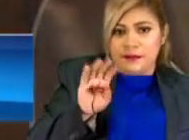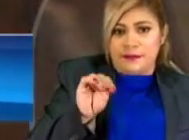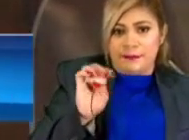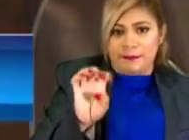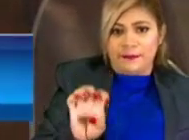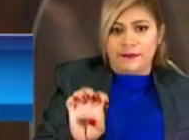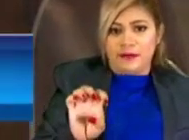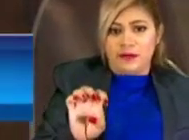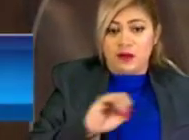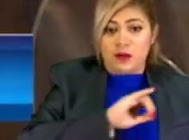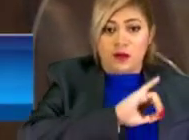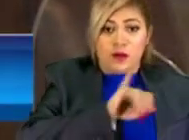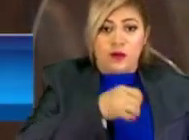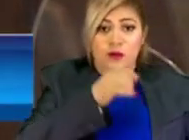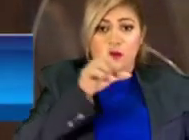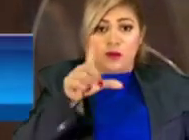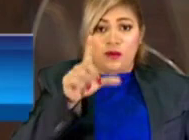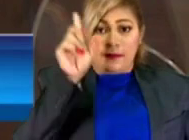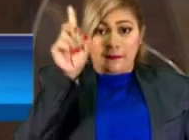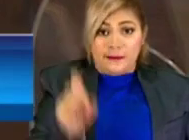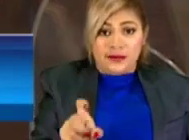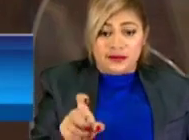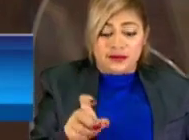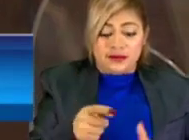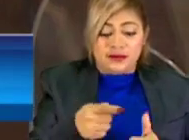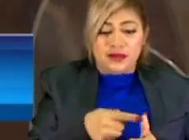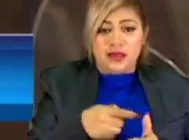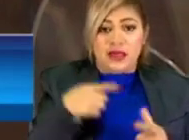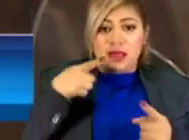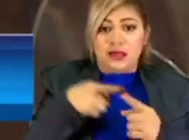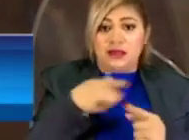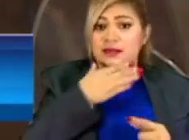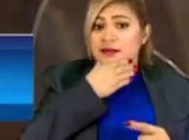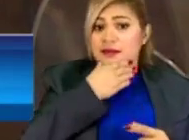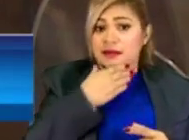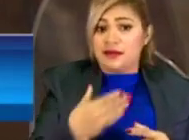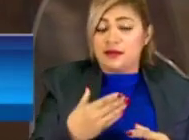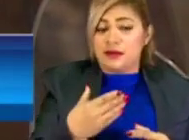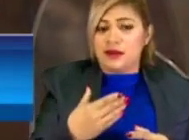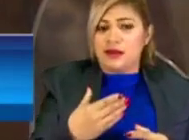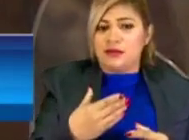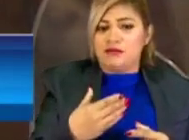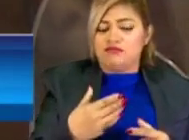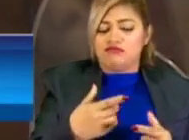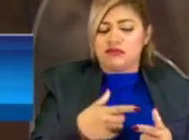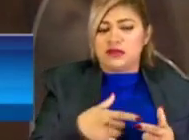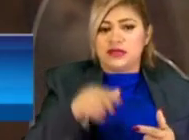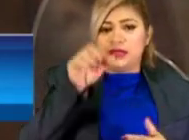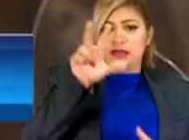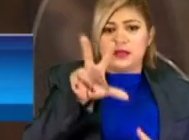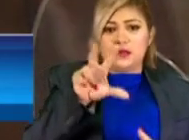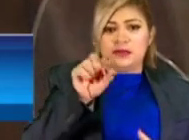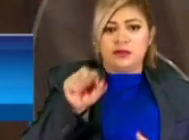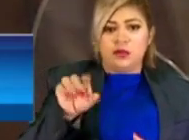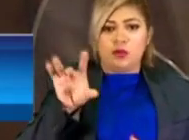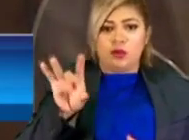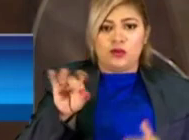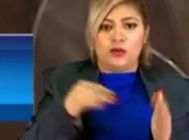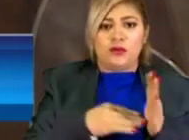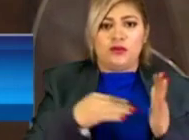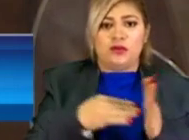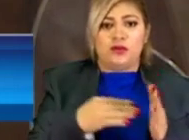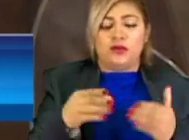Entre julio y diciembre del 2021, el programa desembolsó 3.8 millones de